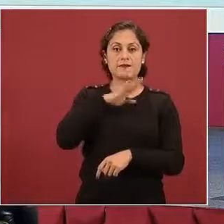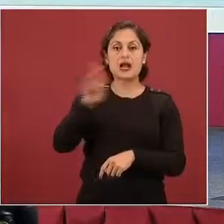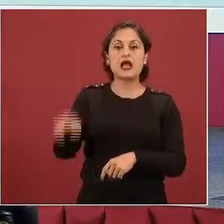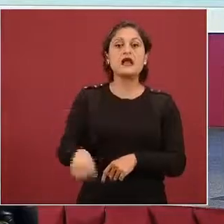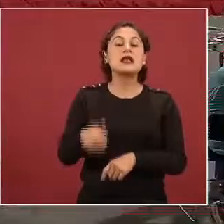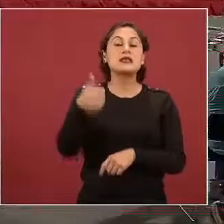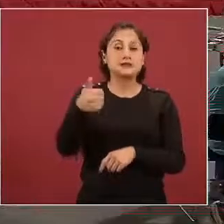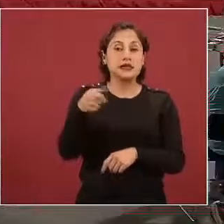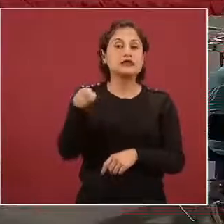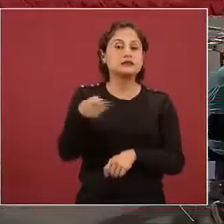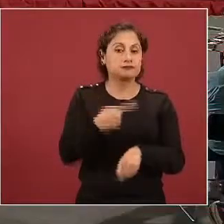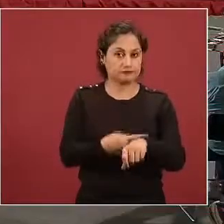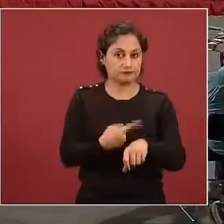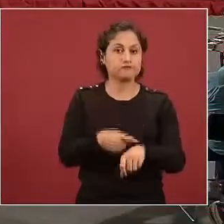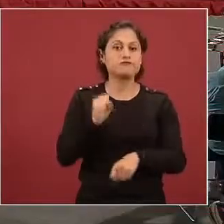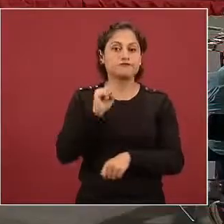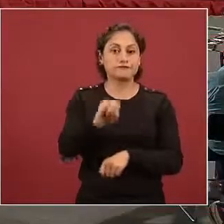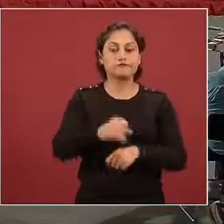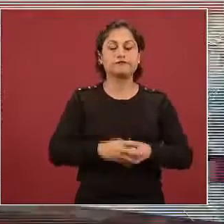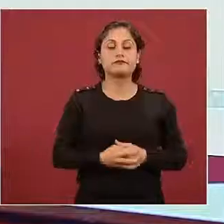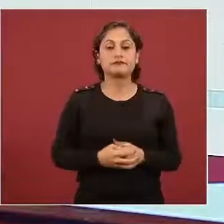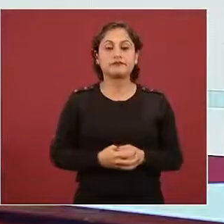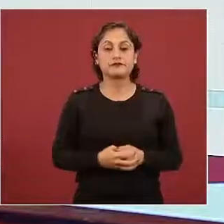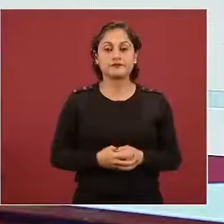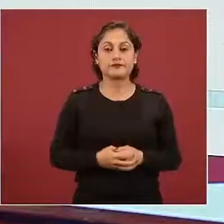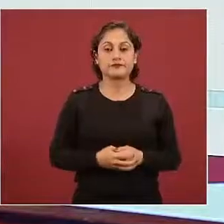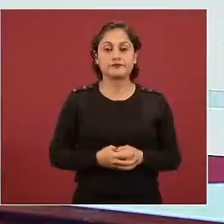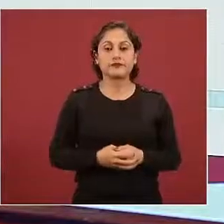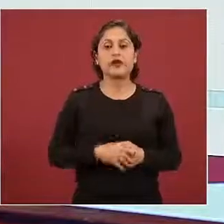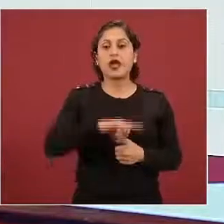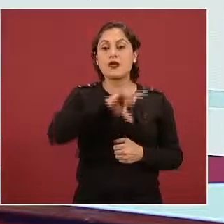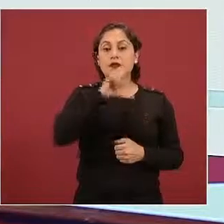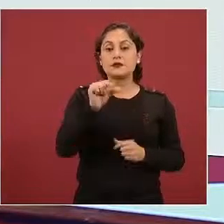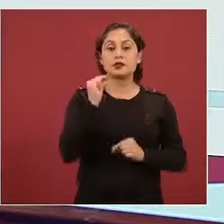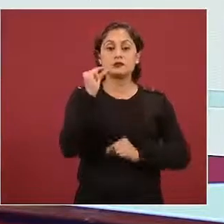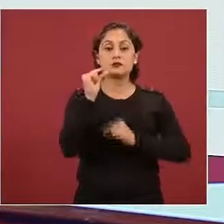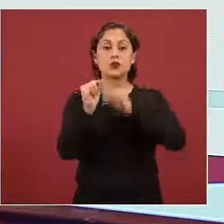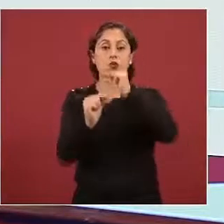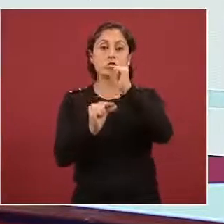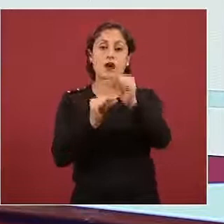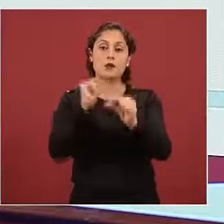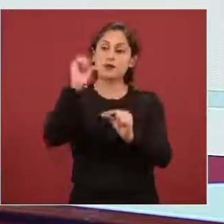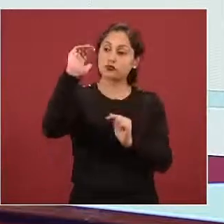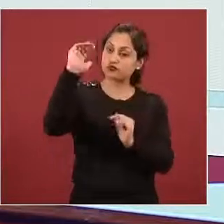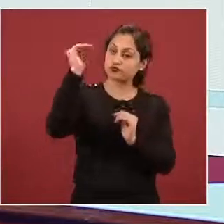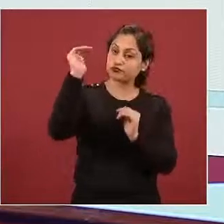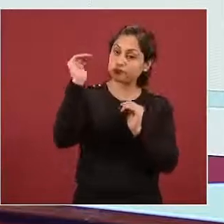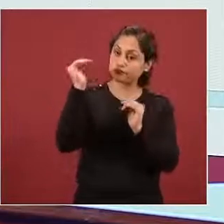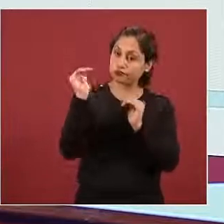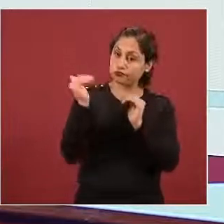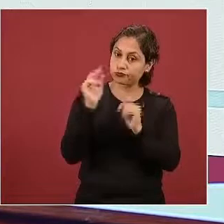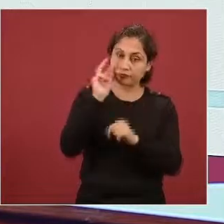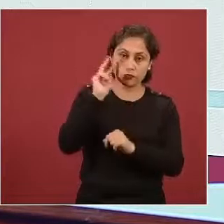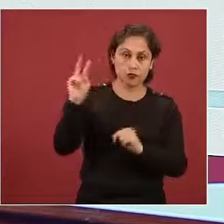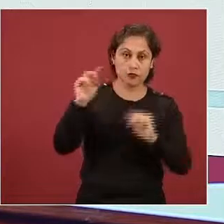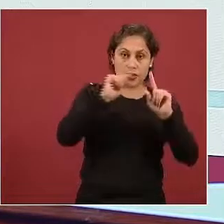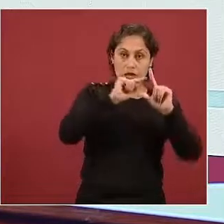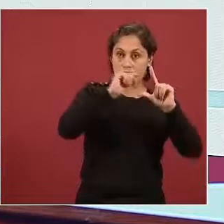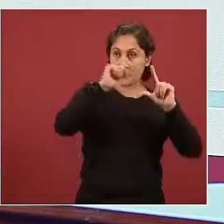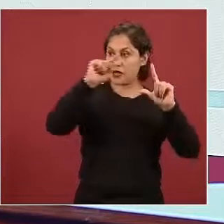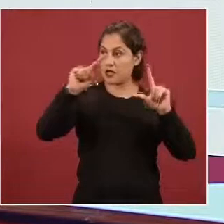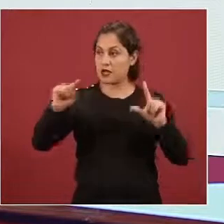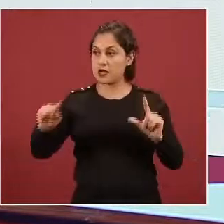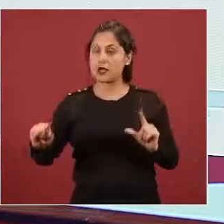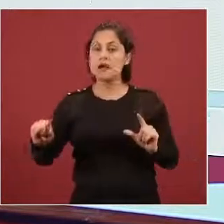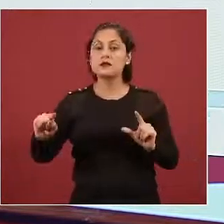tenían infección por el virus que causa COVID. Y esto se ha ido reduciendo, como se muestra en esta línea que va en declive, que va hacia